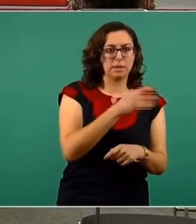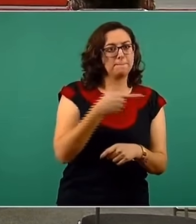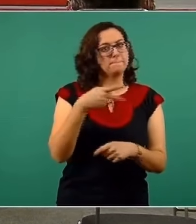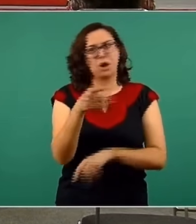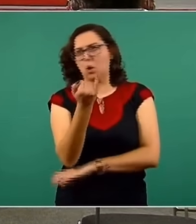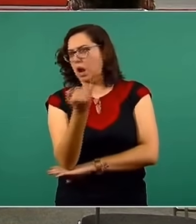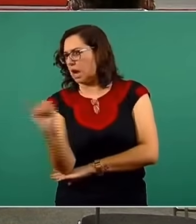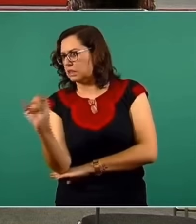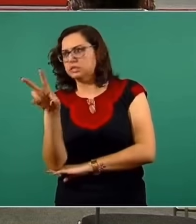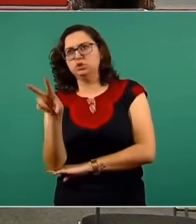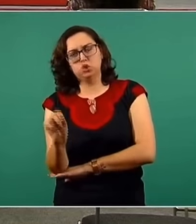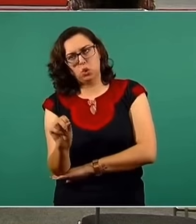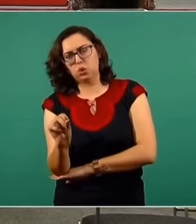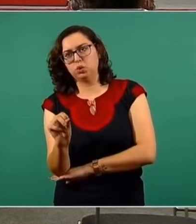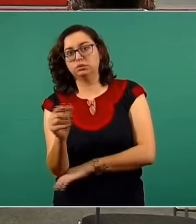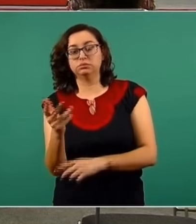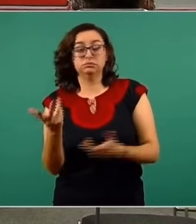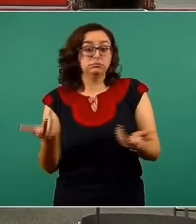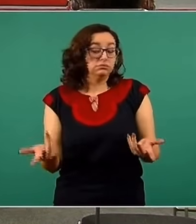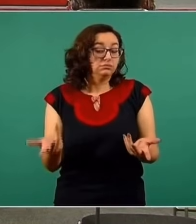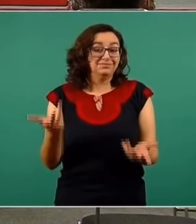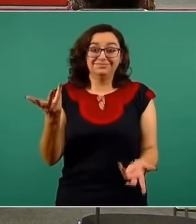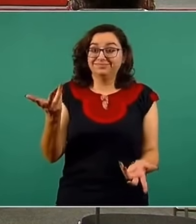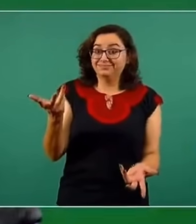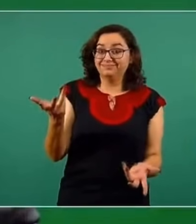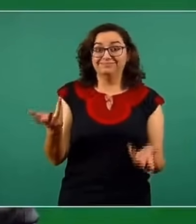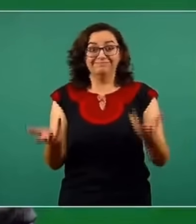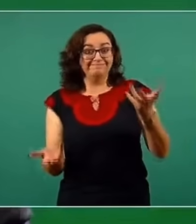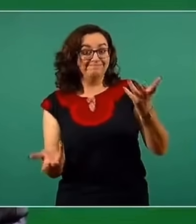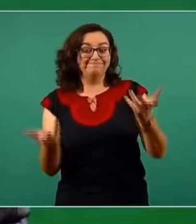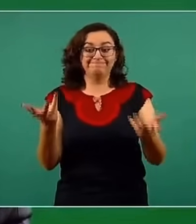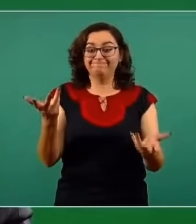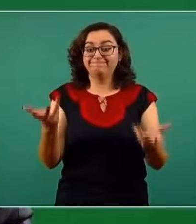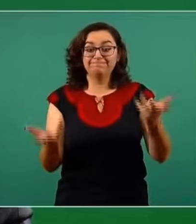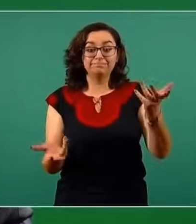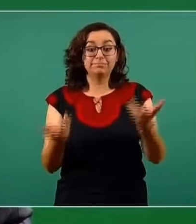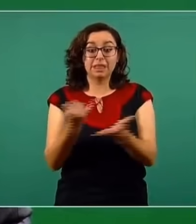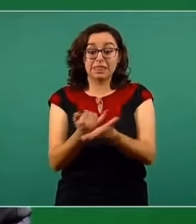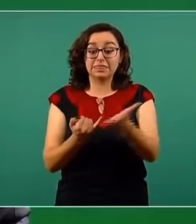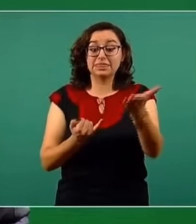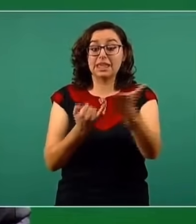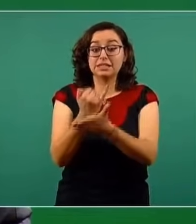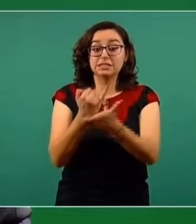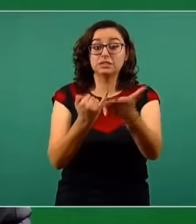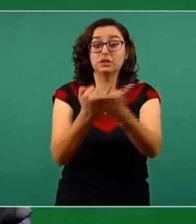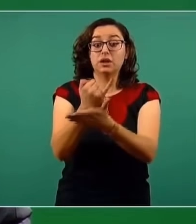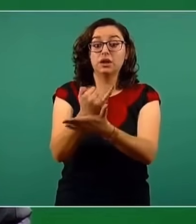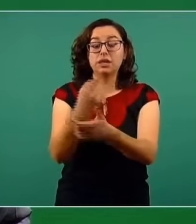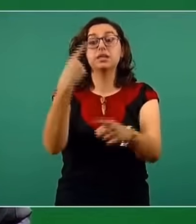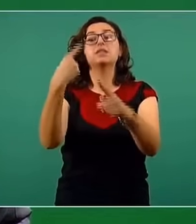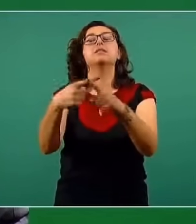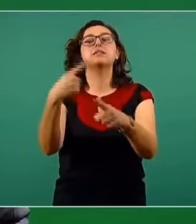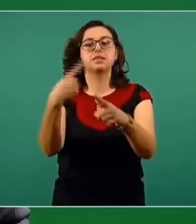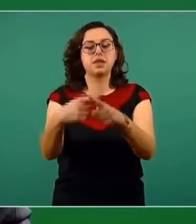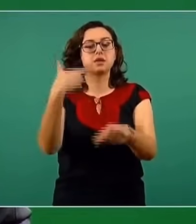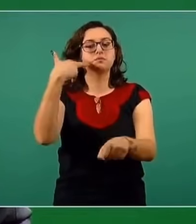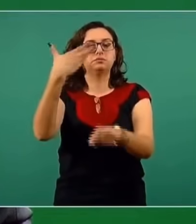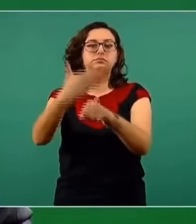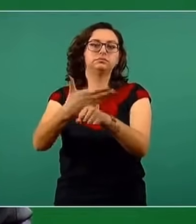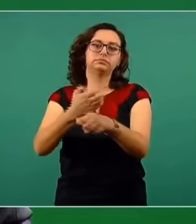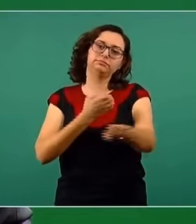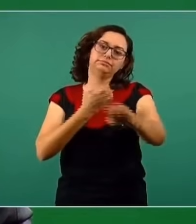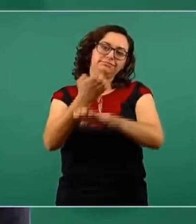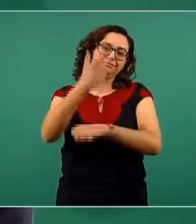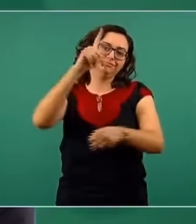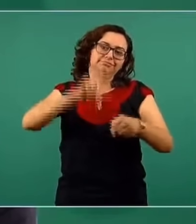jardines públicos, o viceversa, cualquier combinación, esa es una decisión que ejerce la autoridad sanitaria estatal.